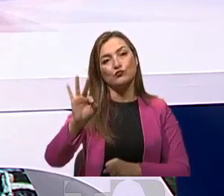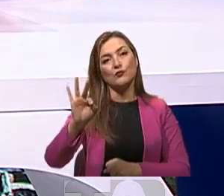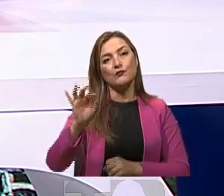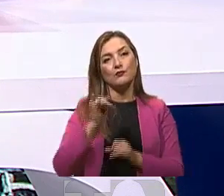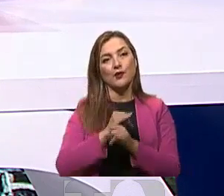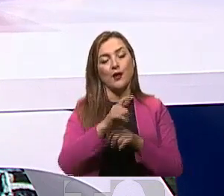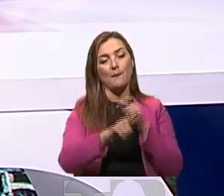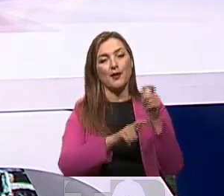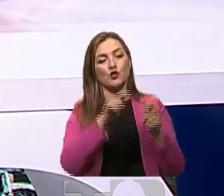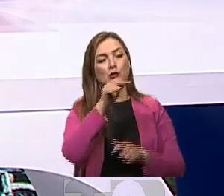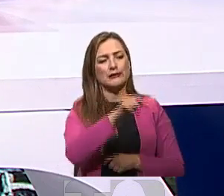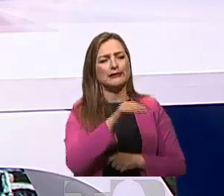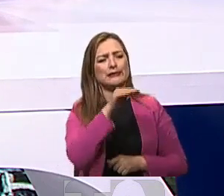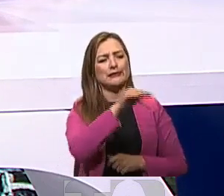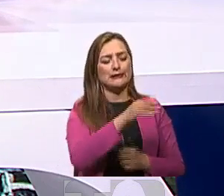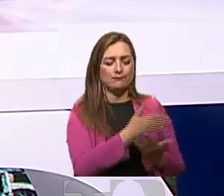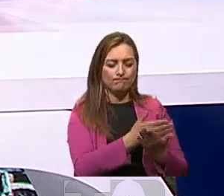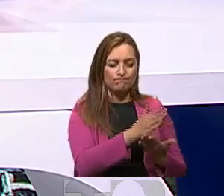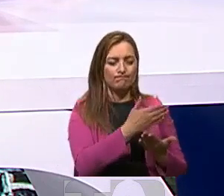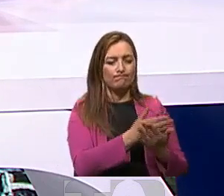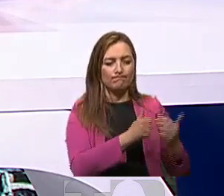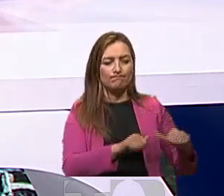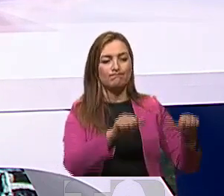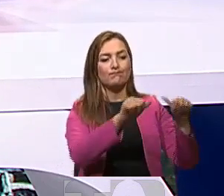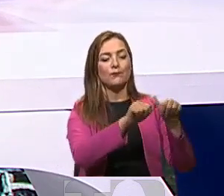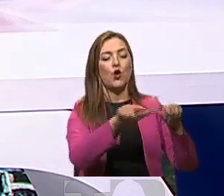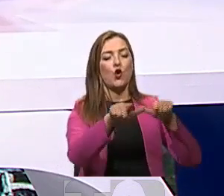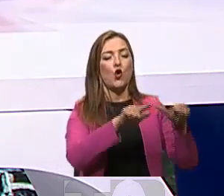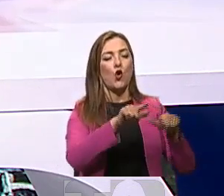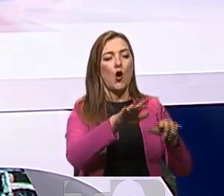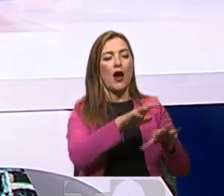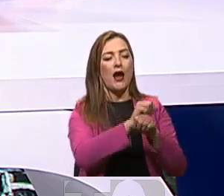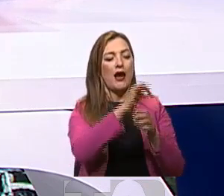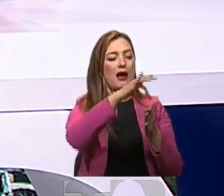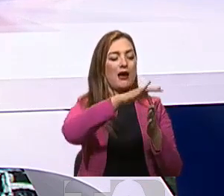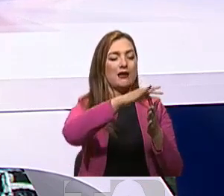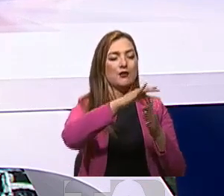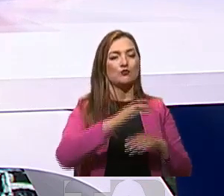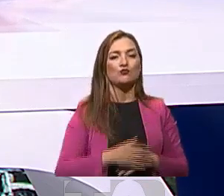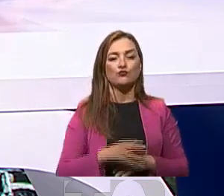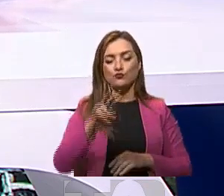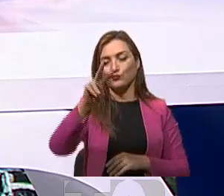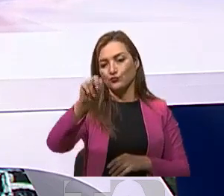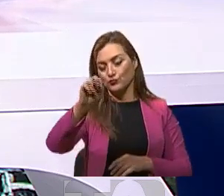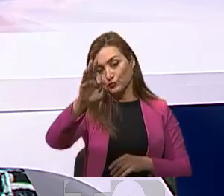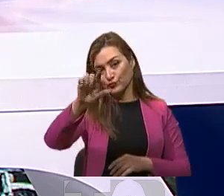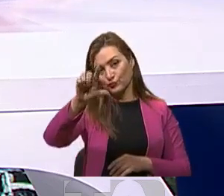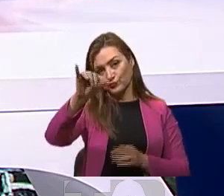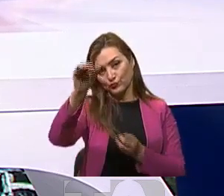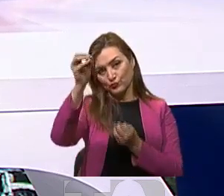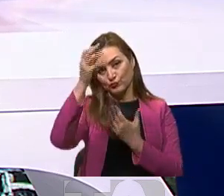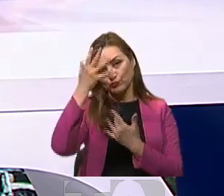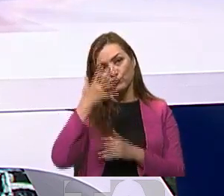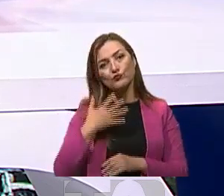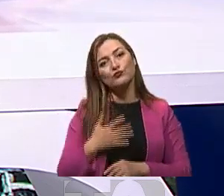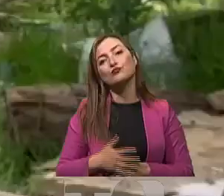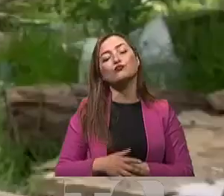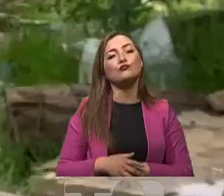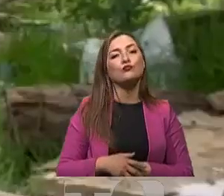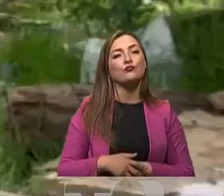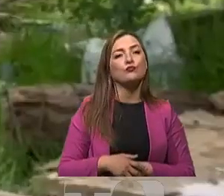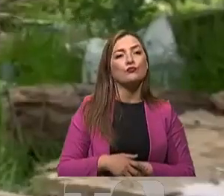exhortaba a las personas para que desalojen el área porque estaban en una zona de riesgo. Natalia Jiménez nos cuenta más detalles en el siguiente